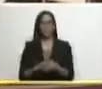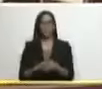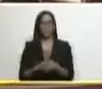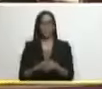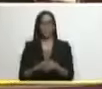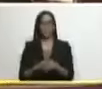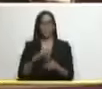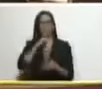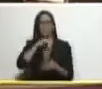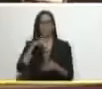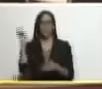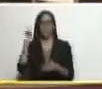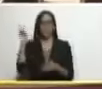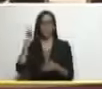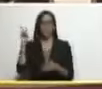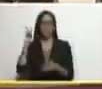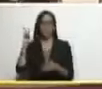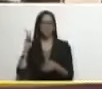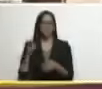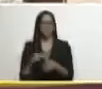por historia a Venezuela.